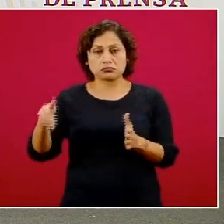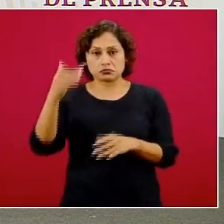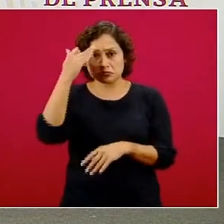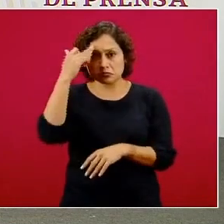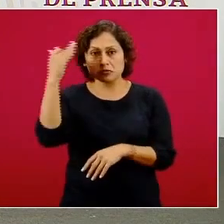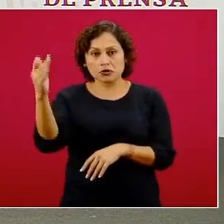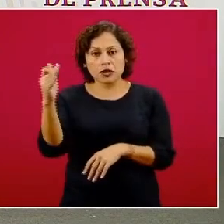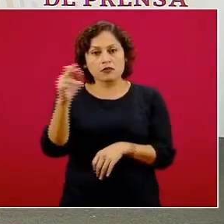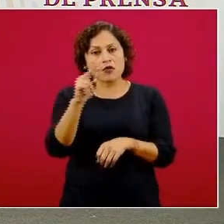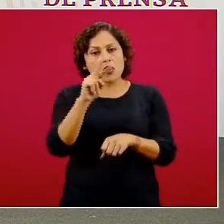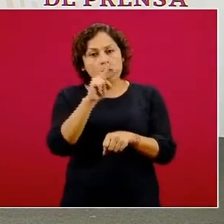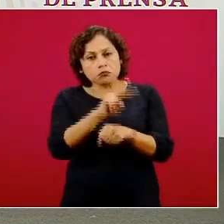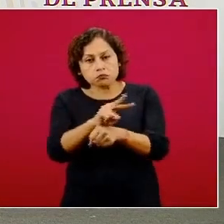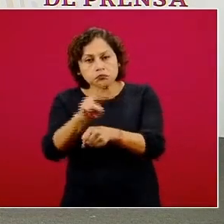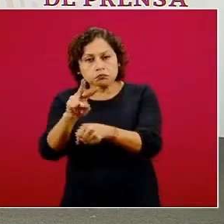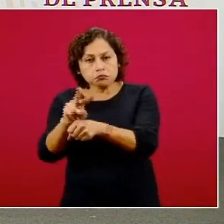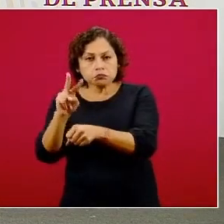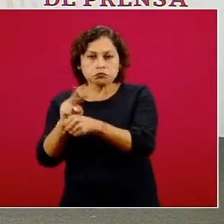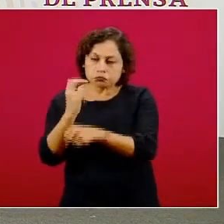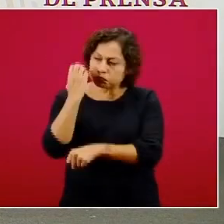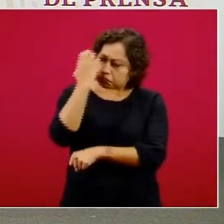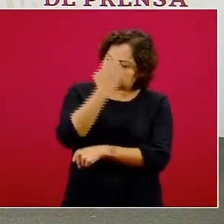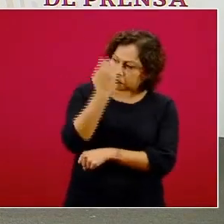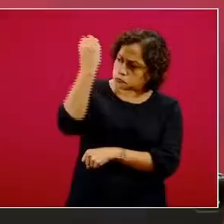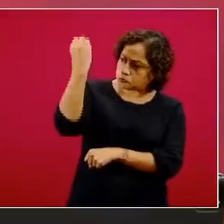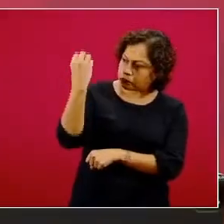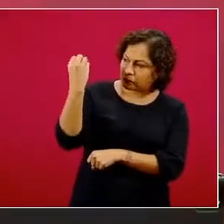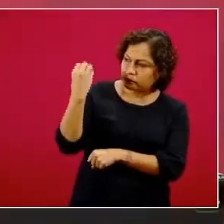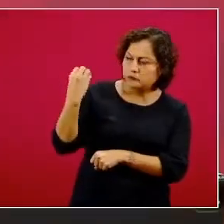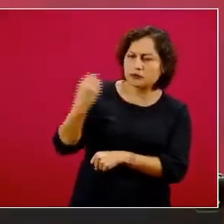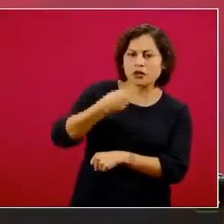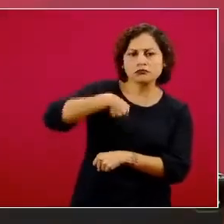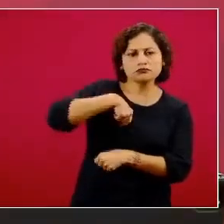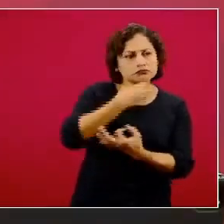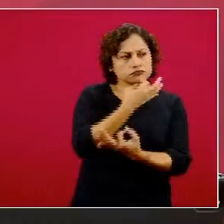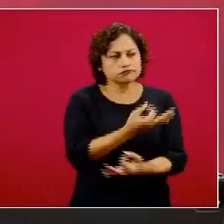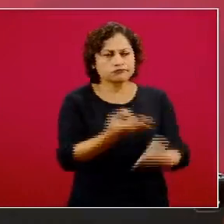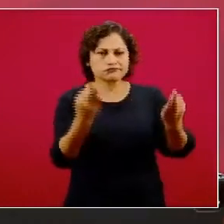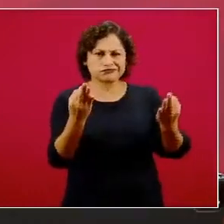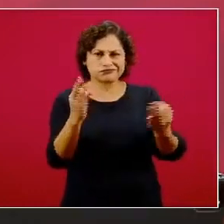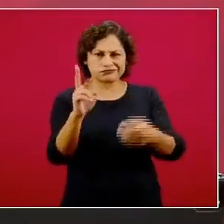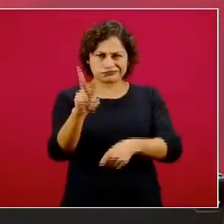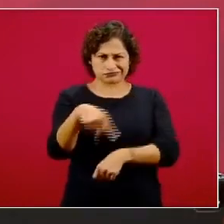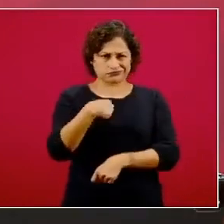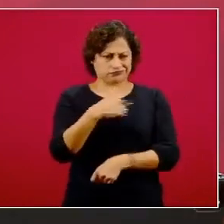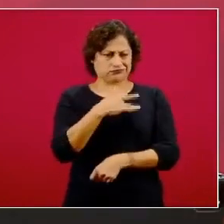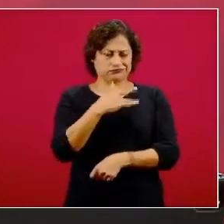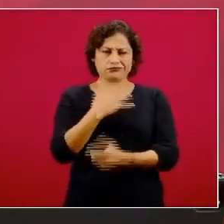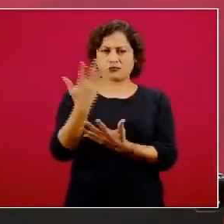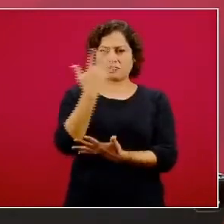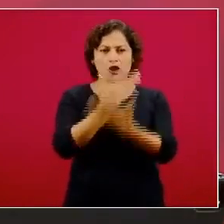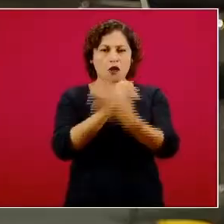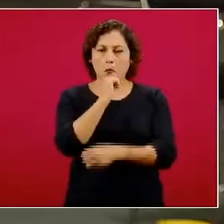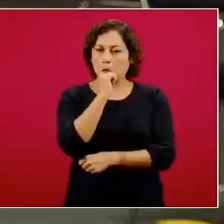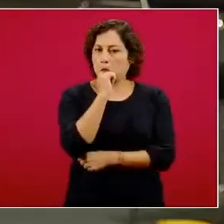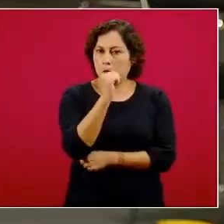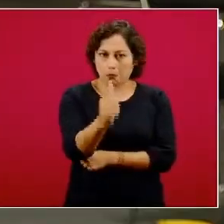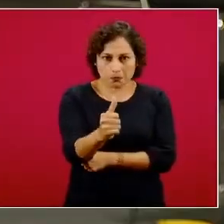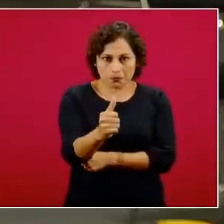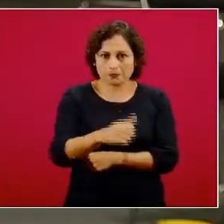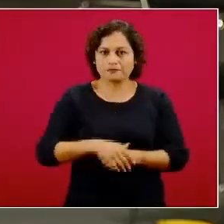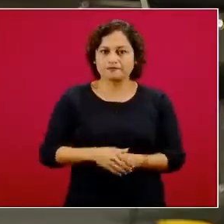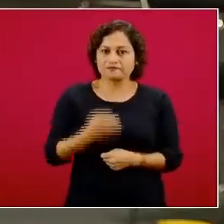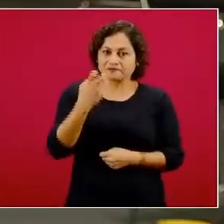del semáforo y la forma en que lo hemos comunicado. Yo creo que no confunde a nadie, es